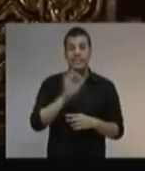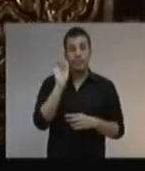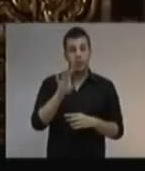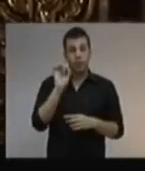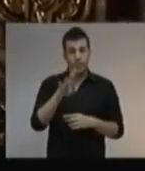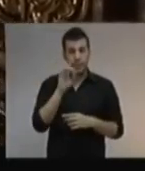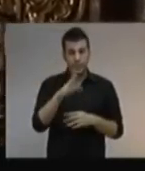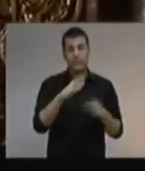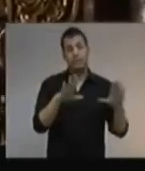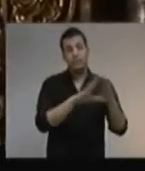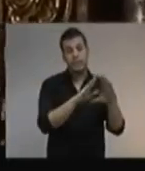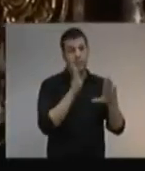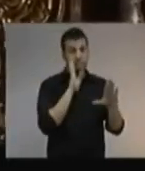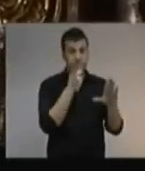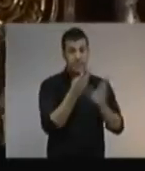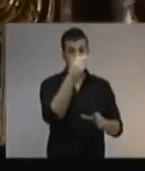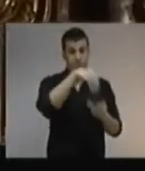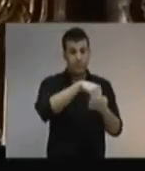Pino.